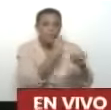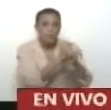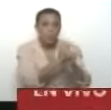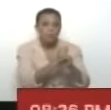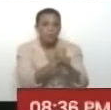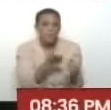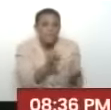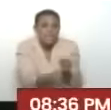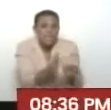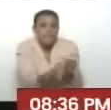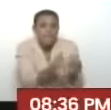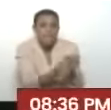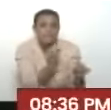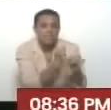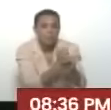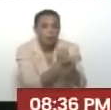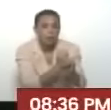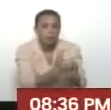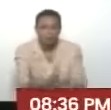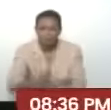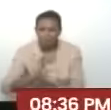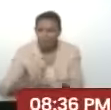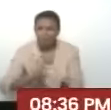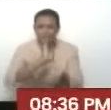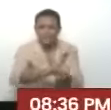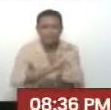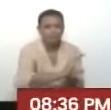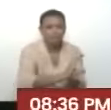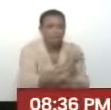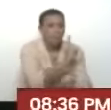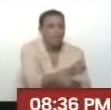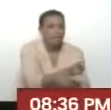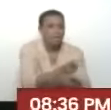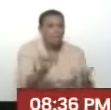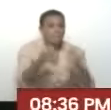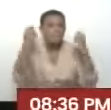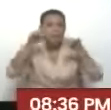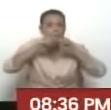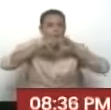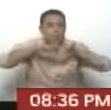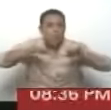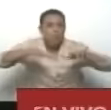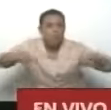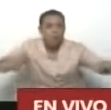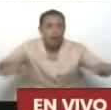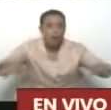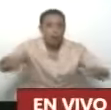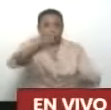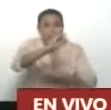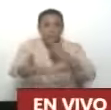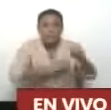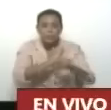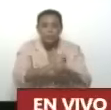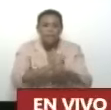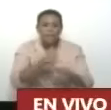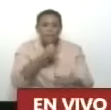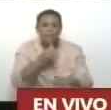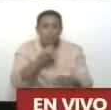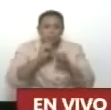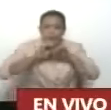meten billete en las redes. Full billete. Y la quieren imponer en los medios, en las agencias de noticias, a nivel internacional.